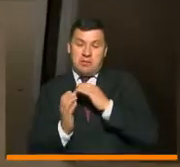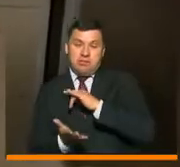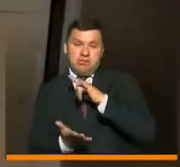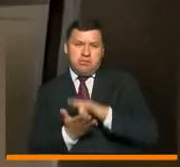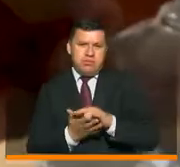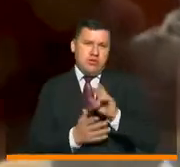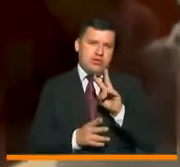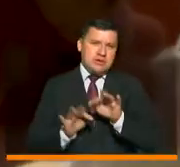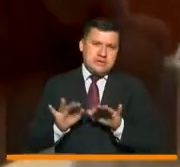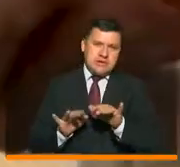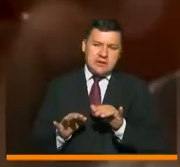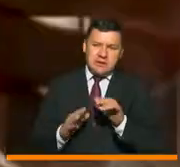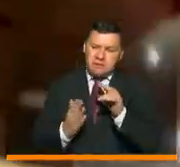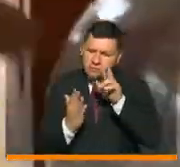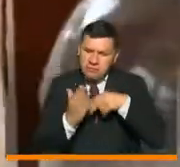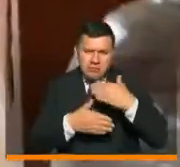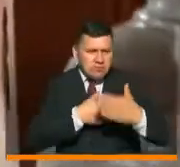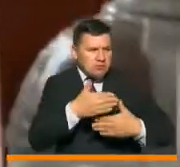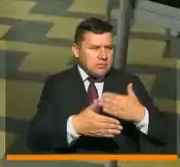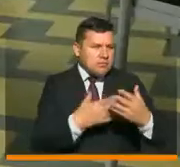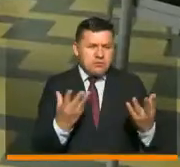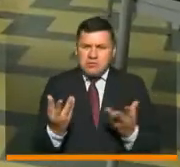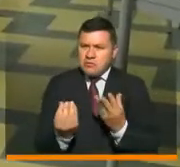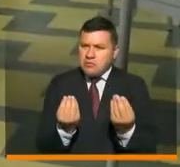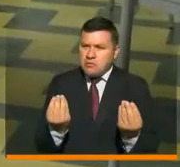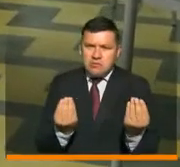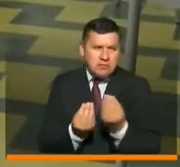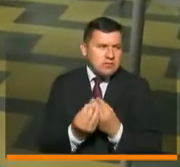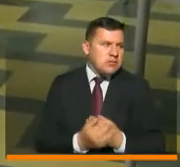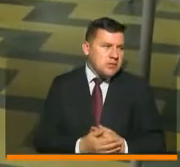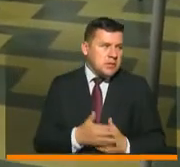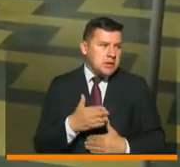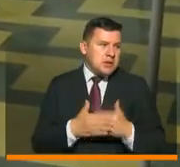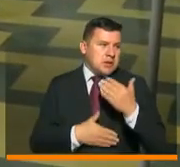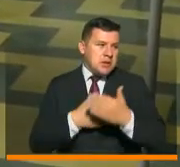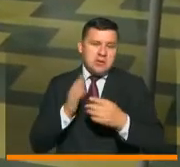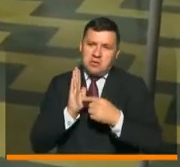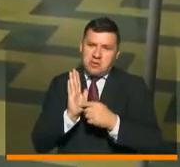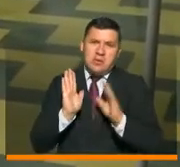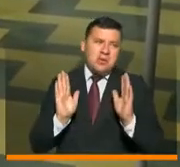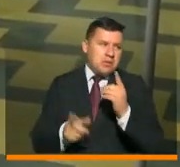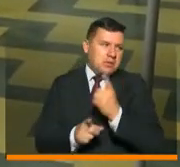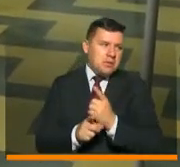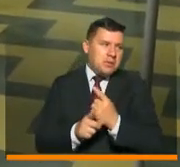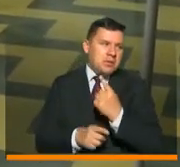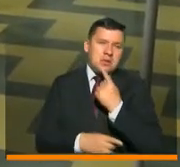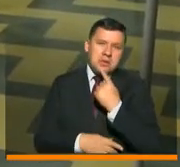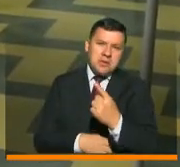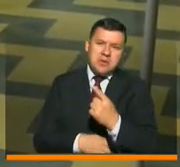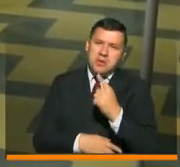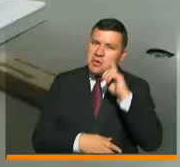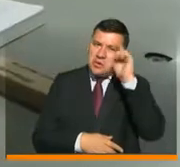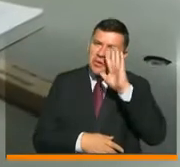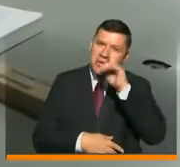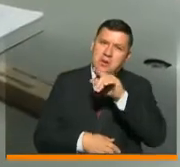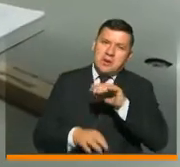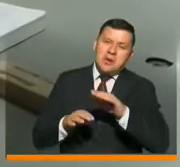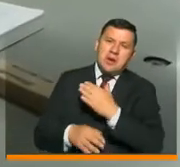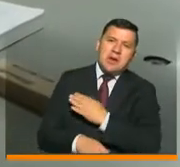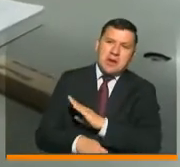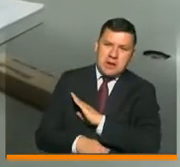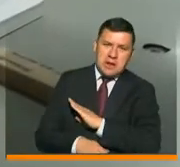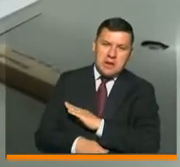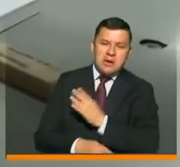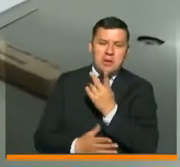dos secretarías, revisando el avance del comité de alternancia. Iniciaron el proceso, pero tal como se los mencioné al señor gobernador y al señor alcalde,